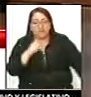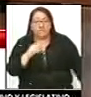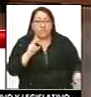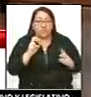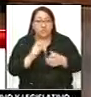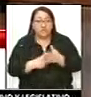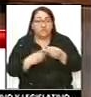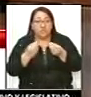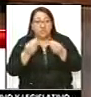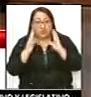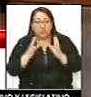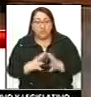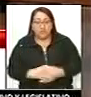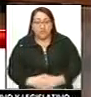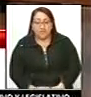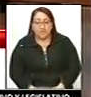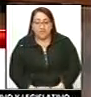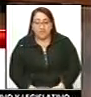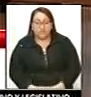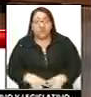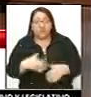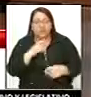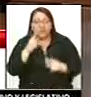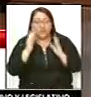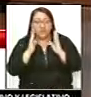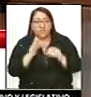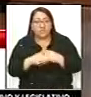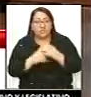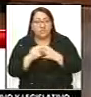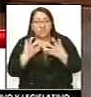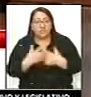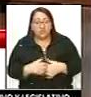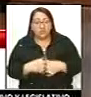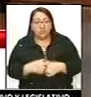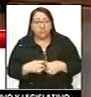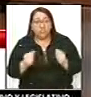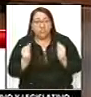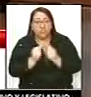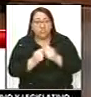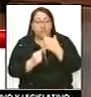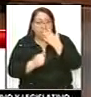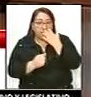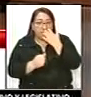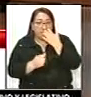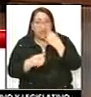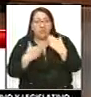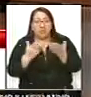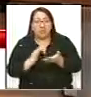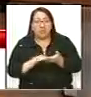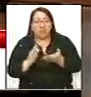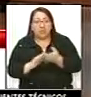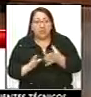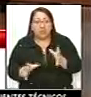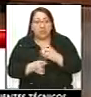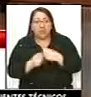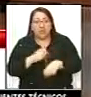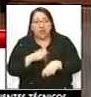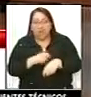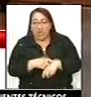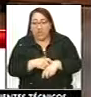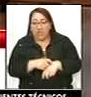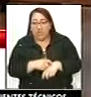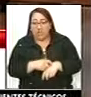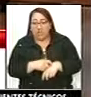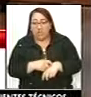temas que van a atender, puedan ser atendidas por las empresas con que te doy el permiso y me recuperas las horas. Y no nos